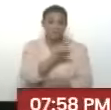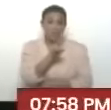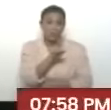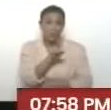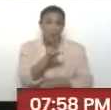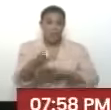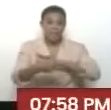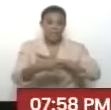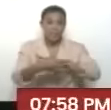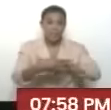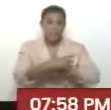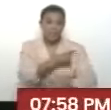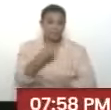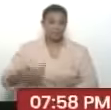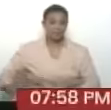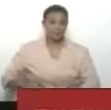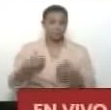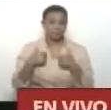Shanghái,